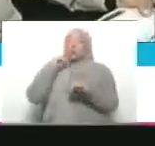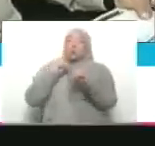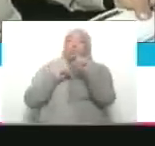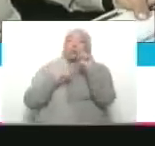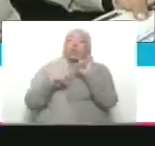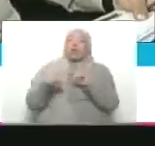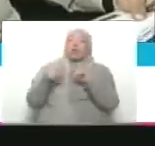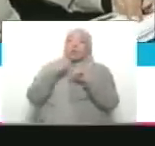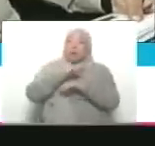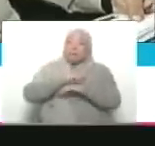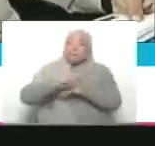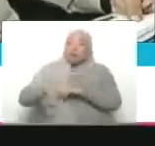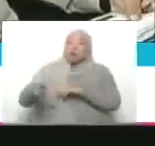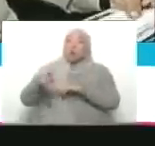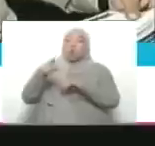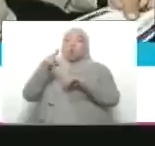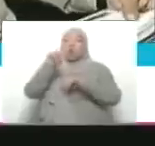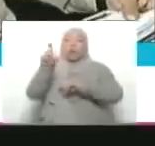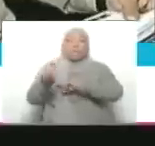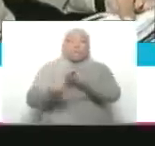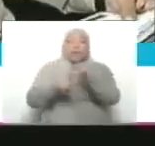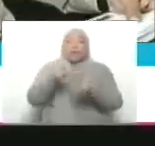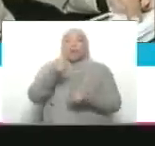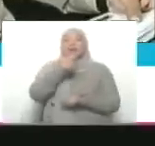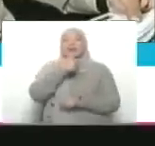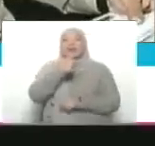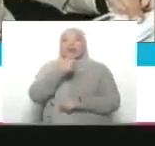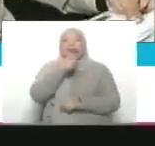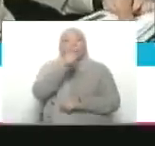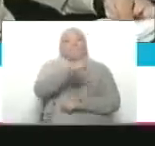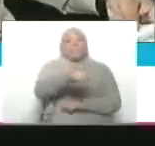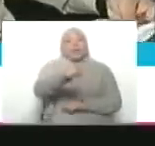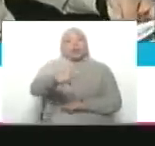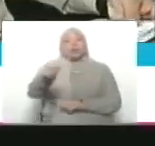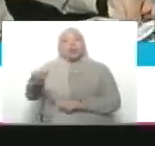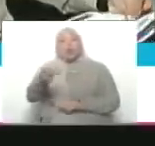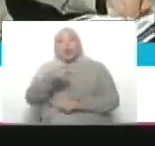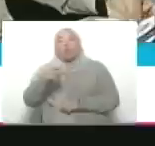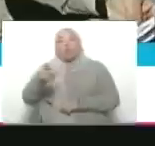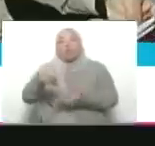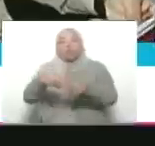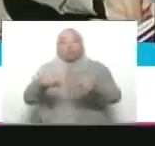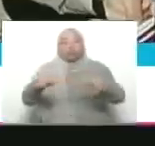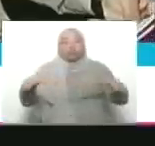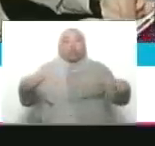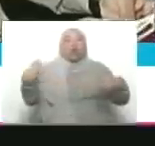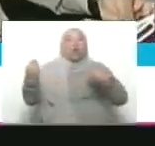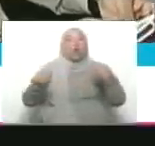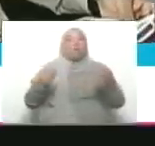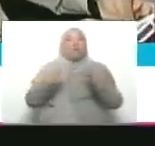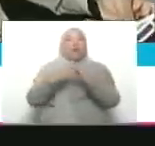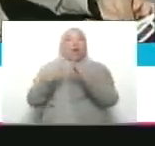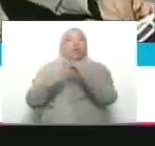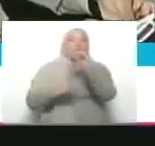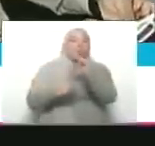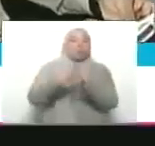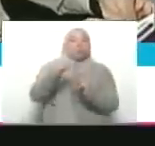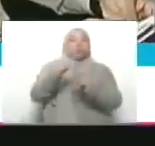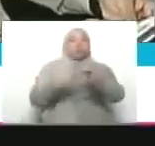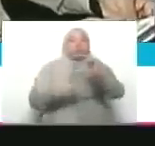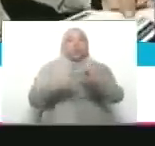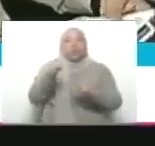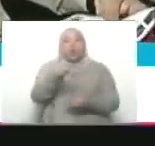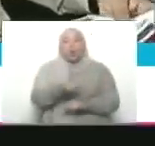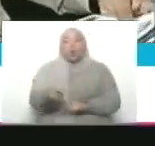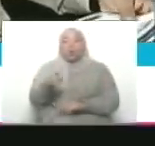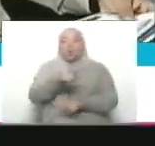inmediata un censo un estudio una revisión ordenó Buscar terreno seguro usted se recuerda que buscáramos los terrenos